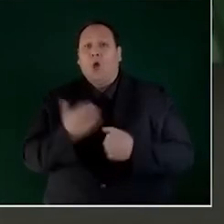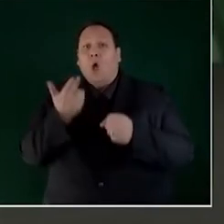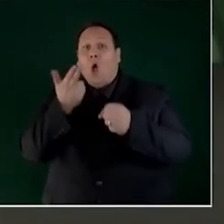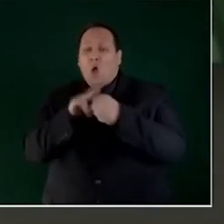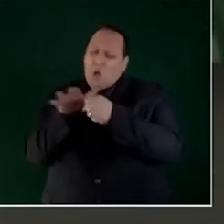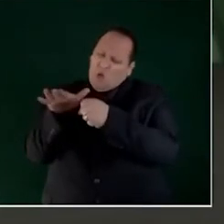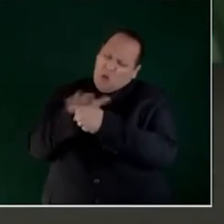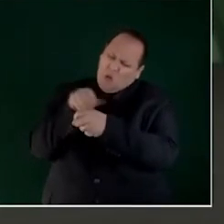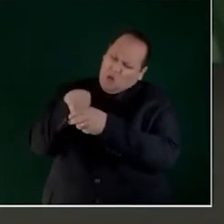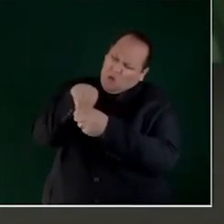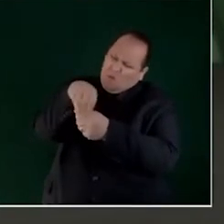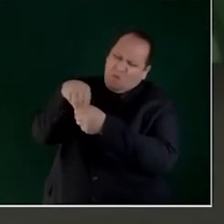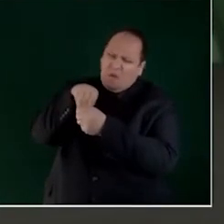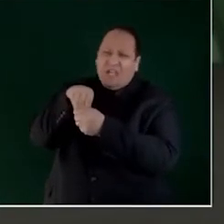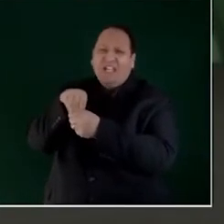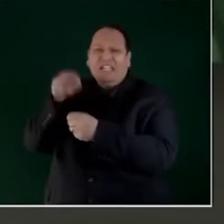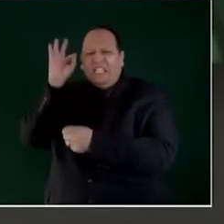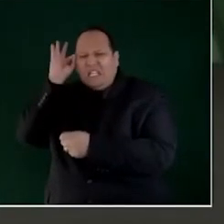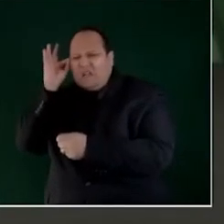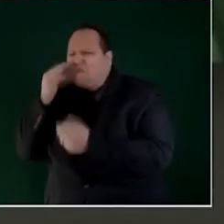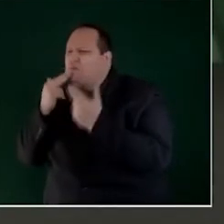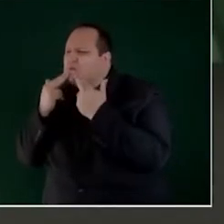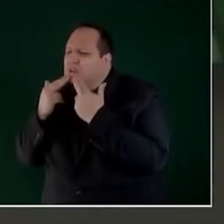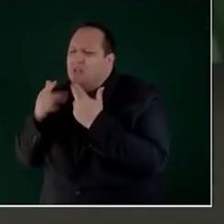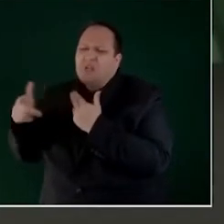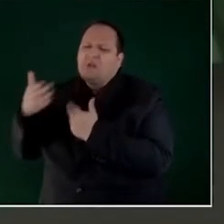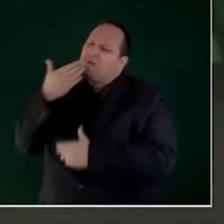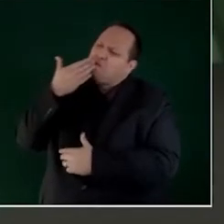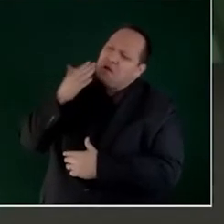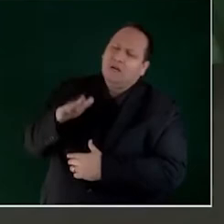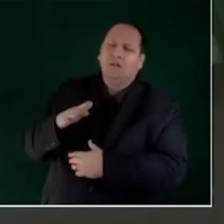Hospitales saturados con servicios deficientes,